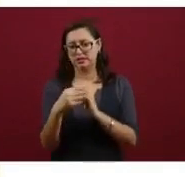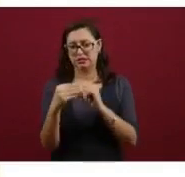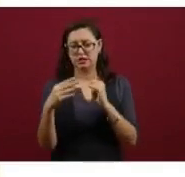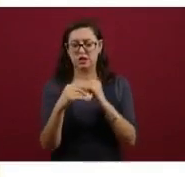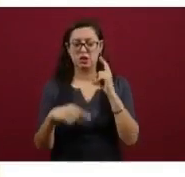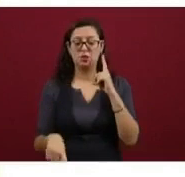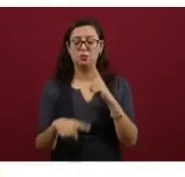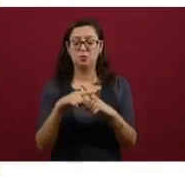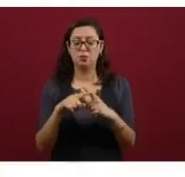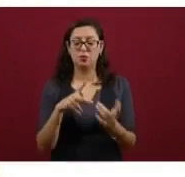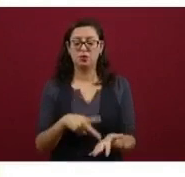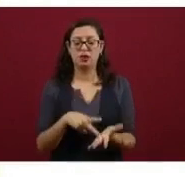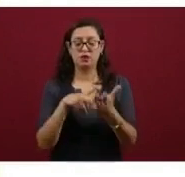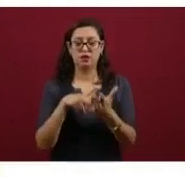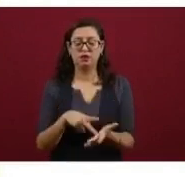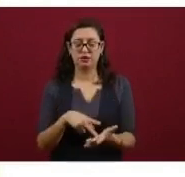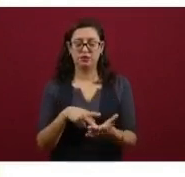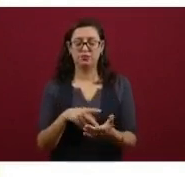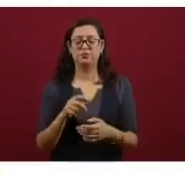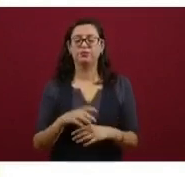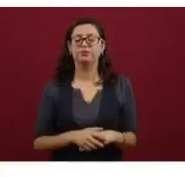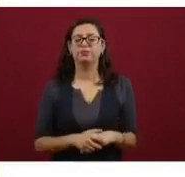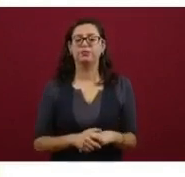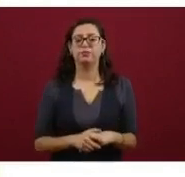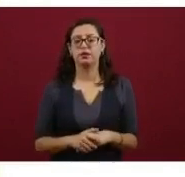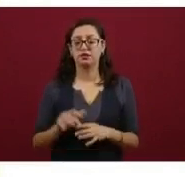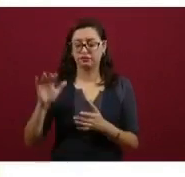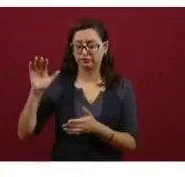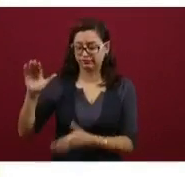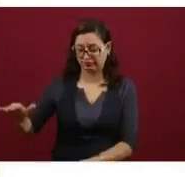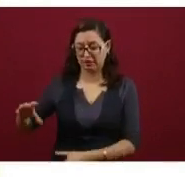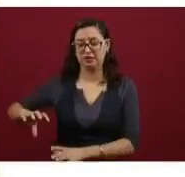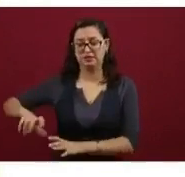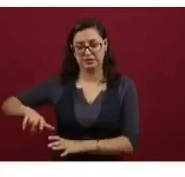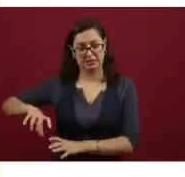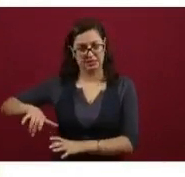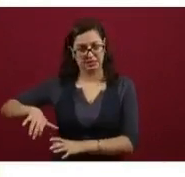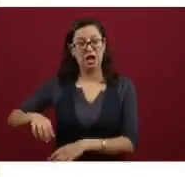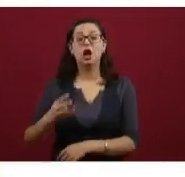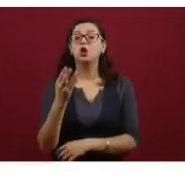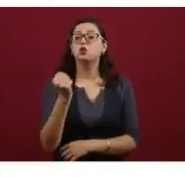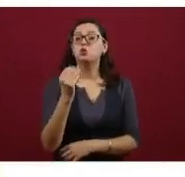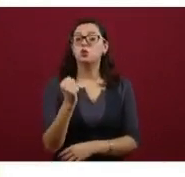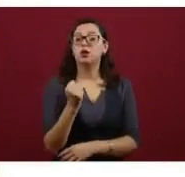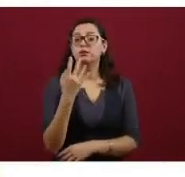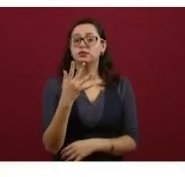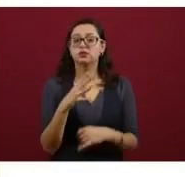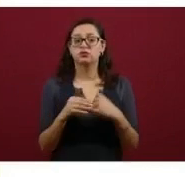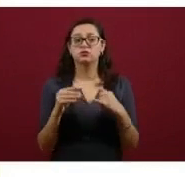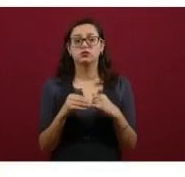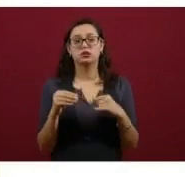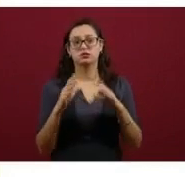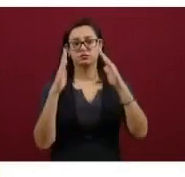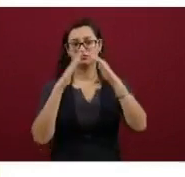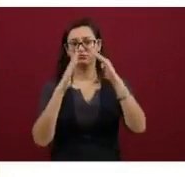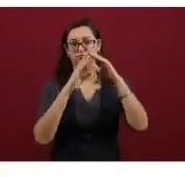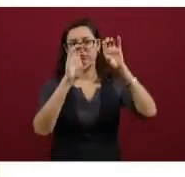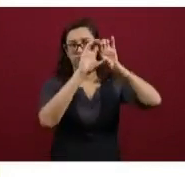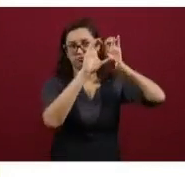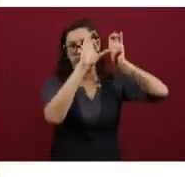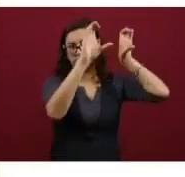caso del gas LP para el cilindro, y 9 pesos con 5 centavos por litro para los